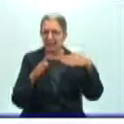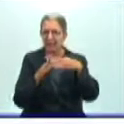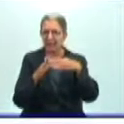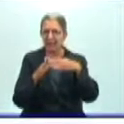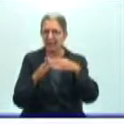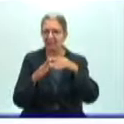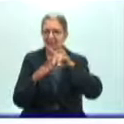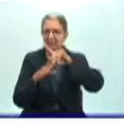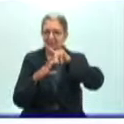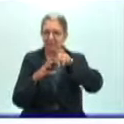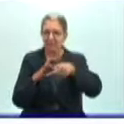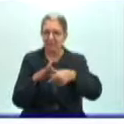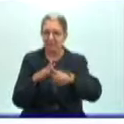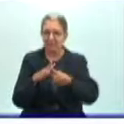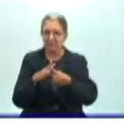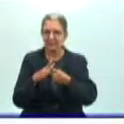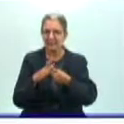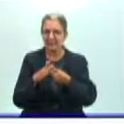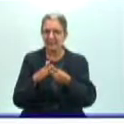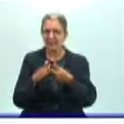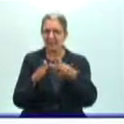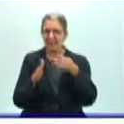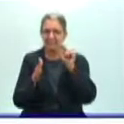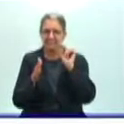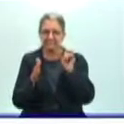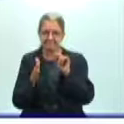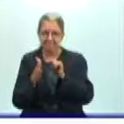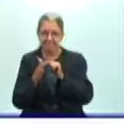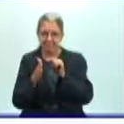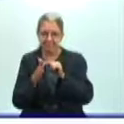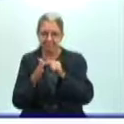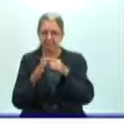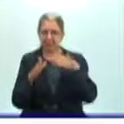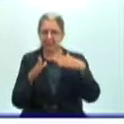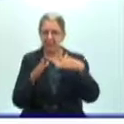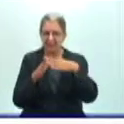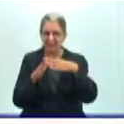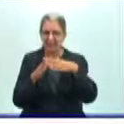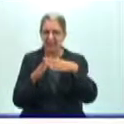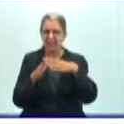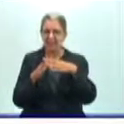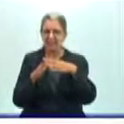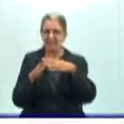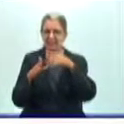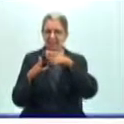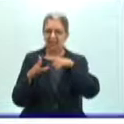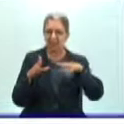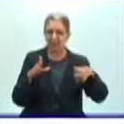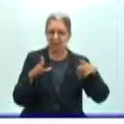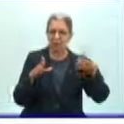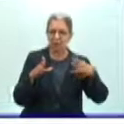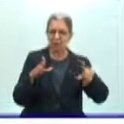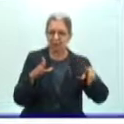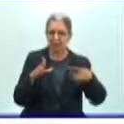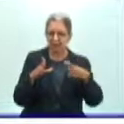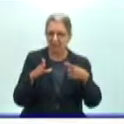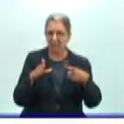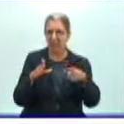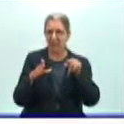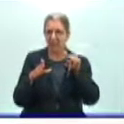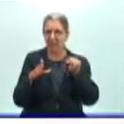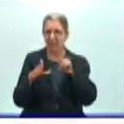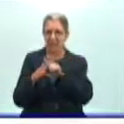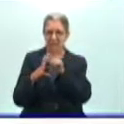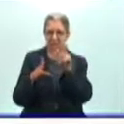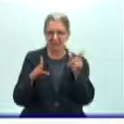y desde el punto de tangencia se trazan las cuerdas que van hasta los extremos de la cuerda dada, entonces se forma